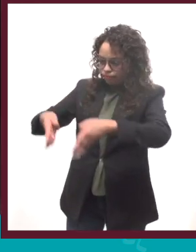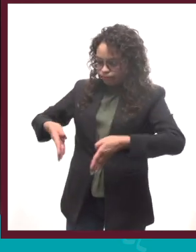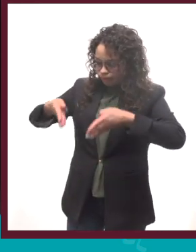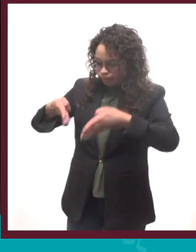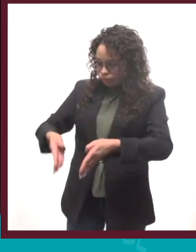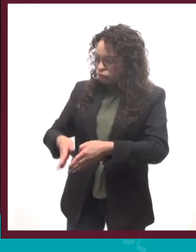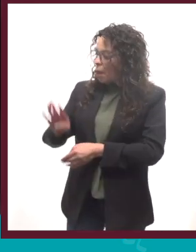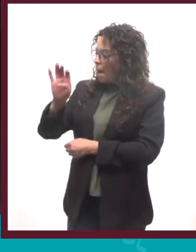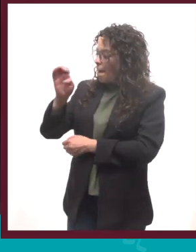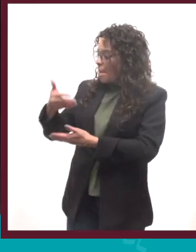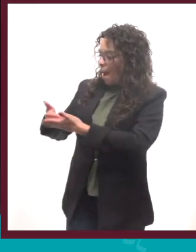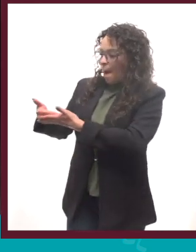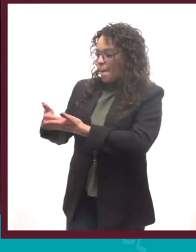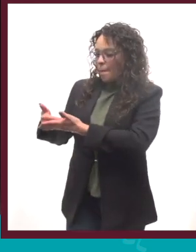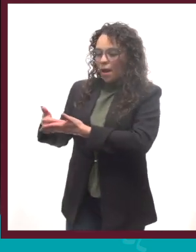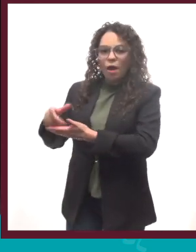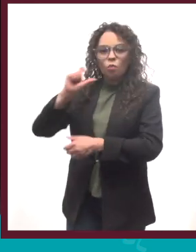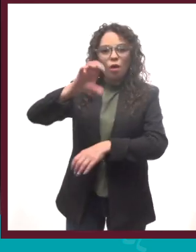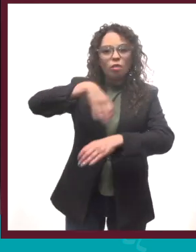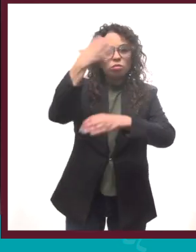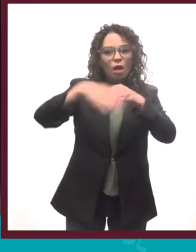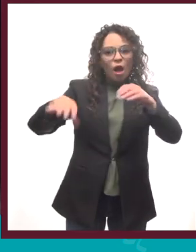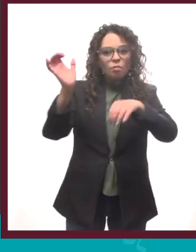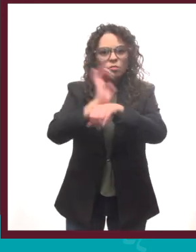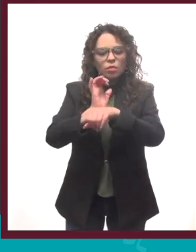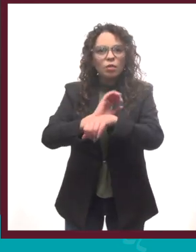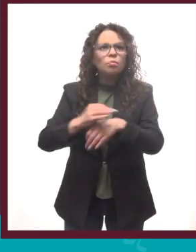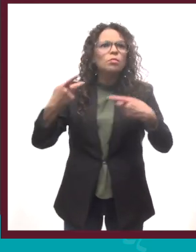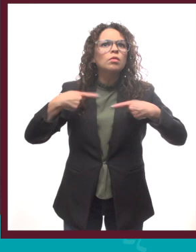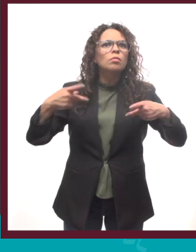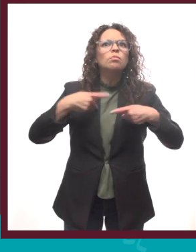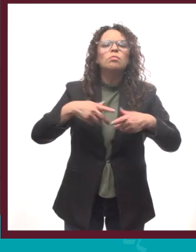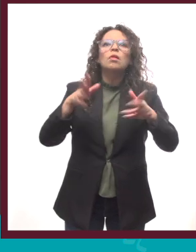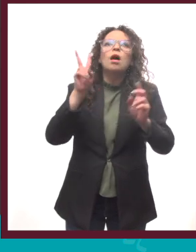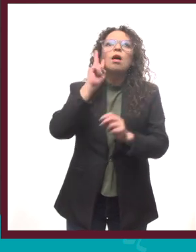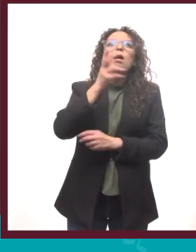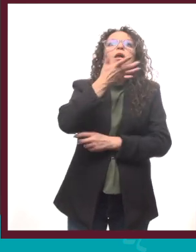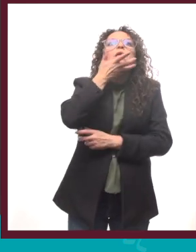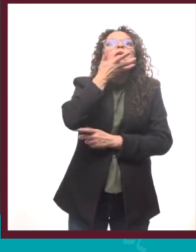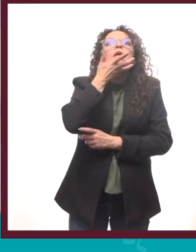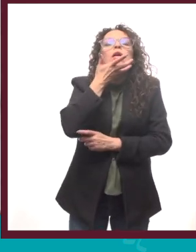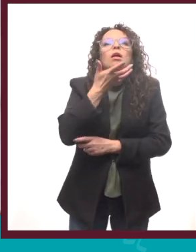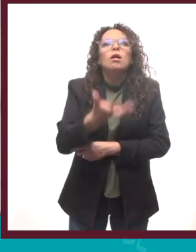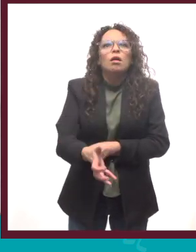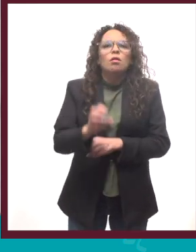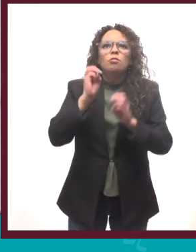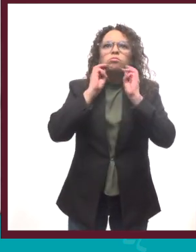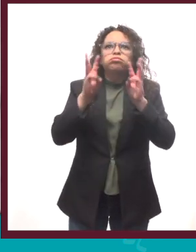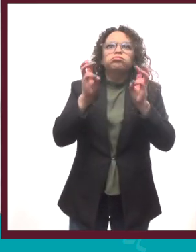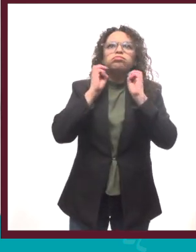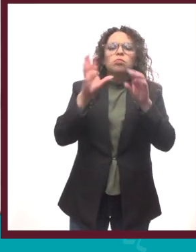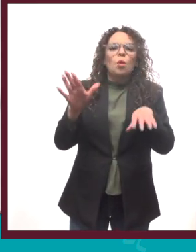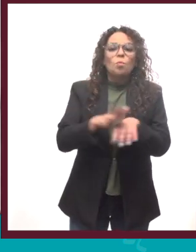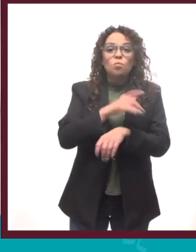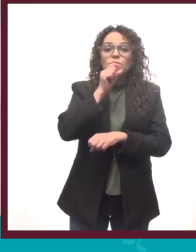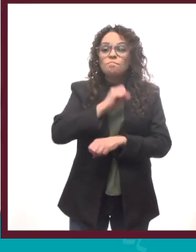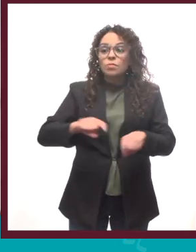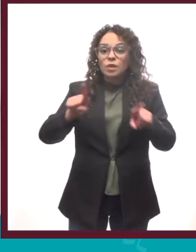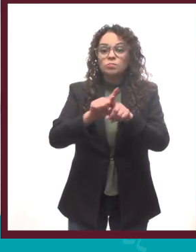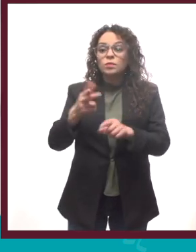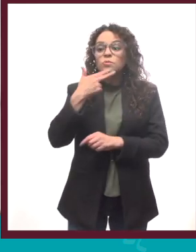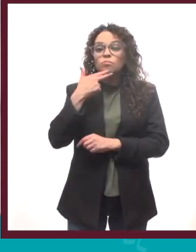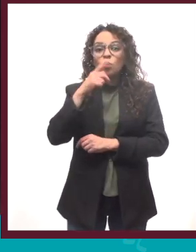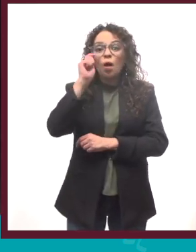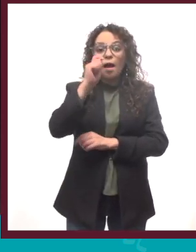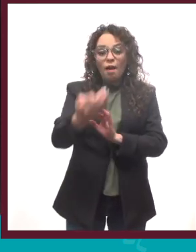bebé. Al proyectar la película, el público se maravilló con la sensibilidad que proyectaba el actor, siendo que usó el mismo